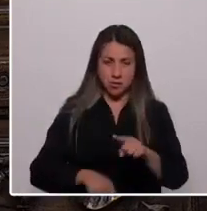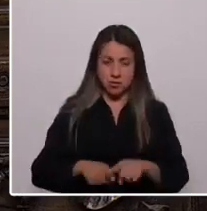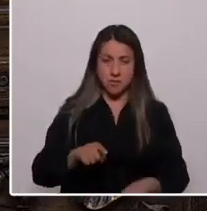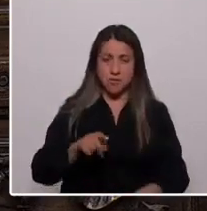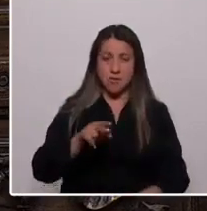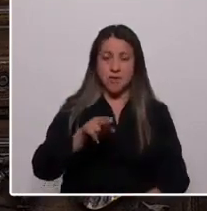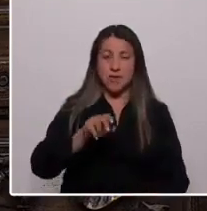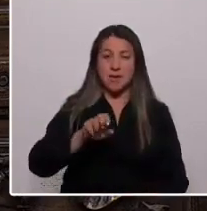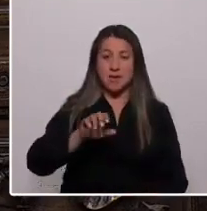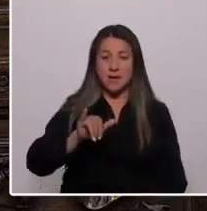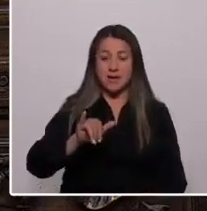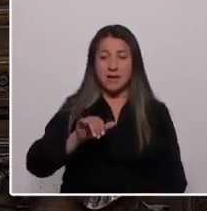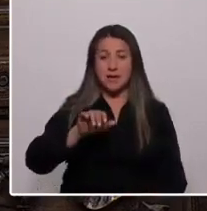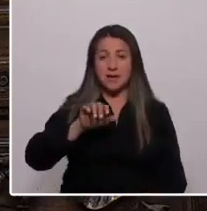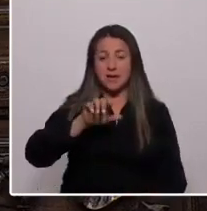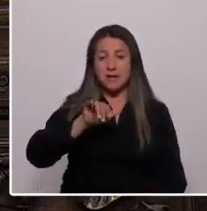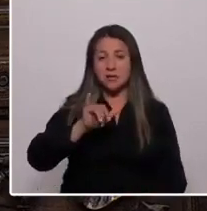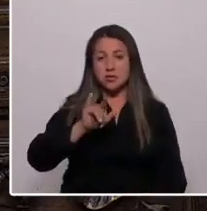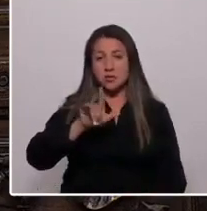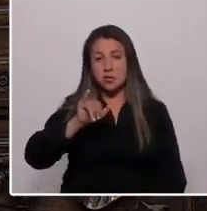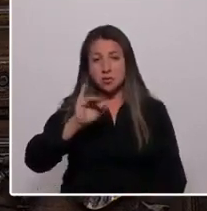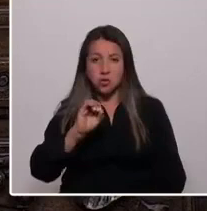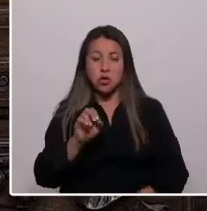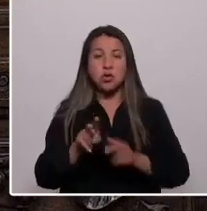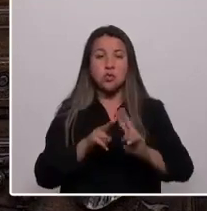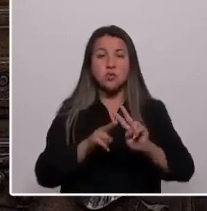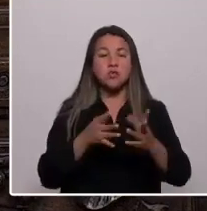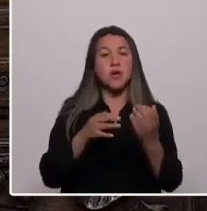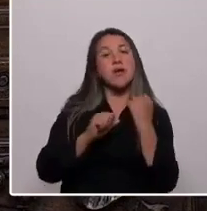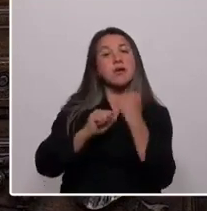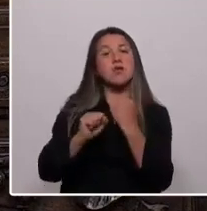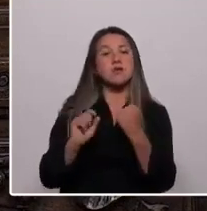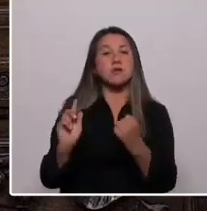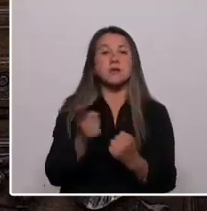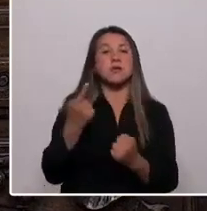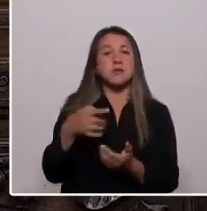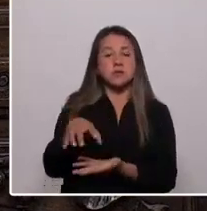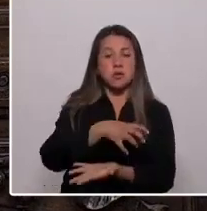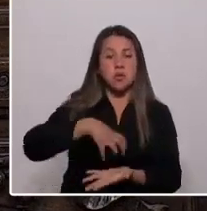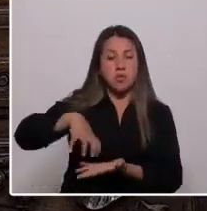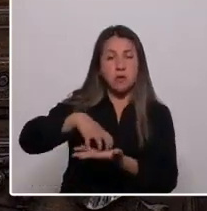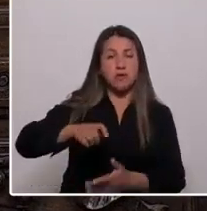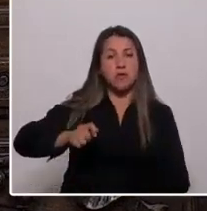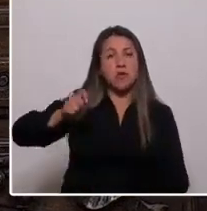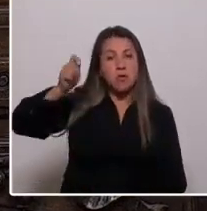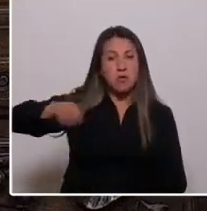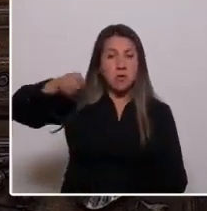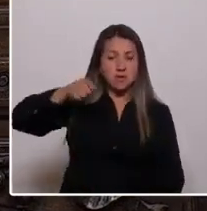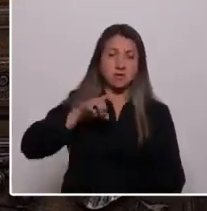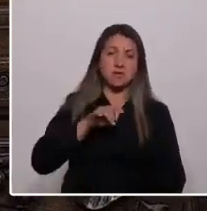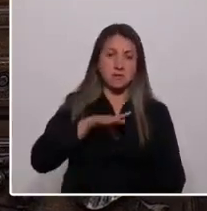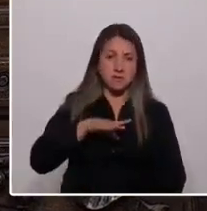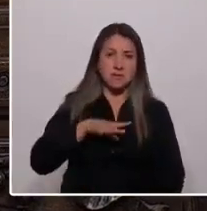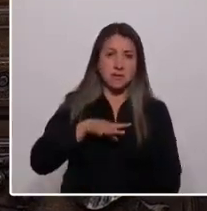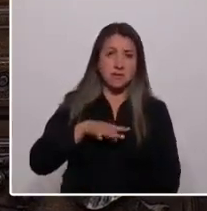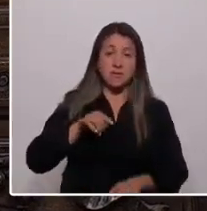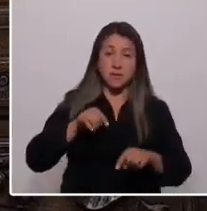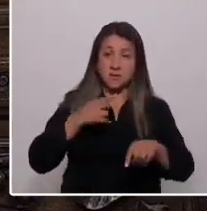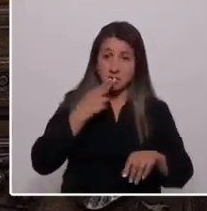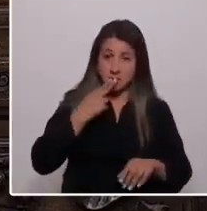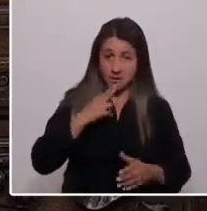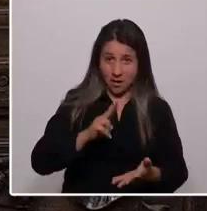utilizaron desde esa época en contra de nuestro pueblo juego de chile en esta carta también